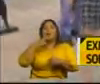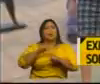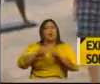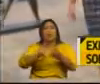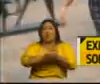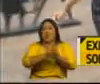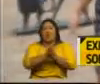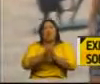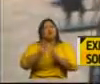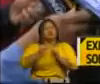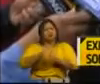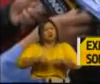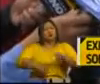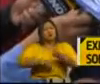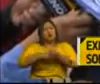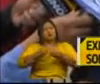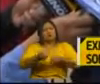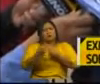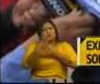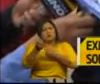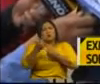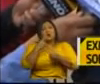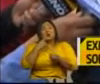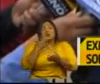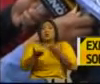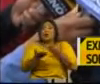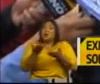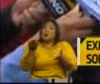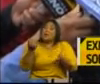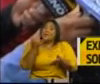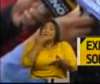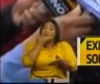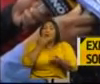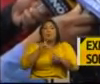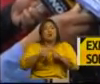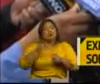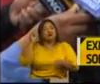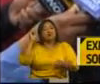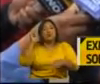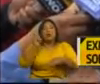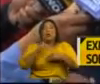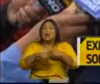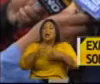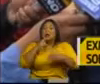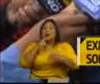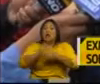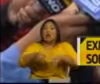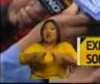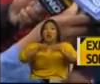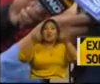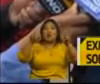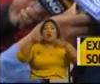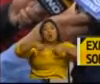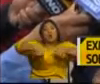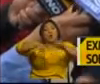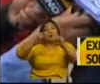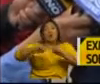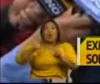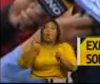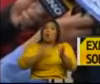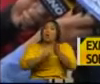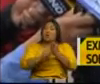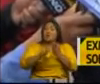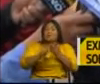y que están colaborando. Si ahí hay una falla, pues no puede ser imputada tampoco ni a la empresa, ni al contratista, ni al